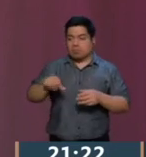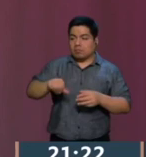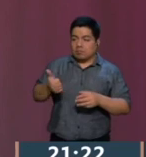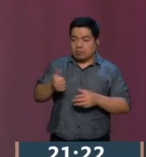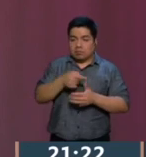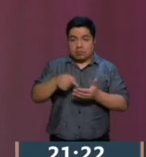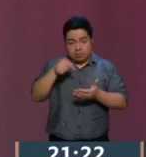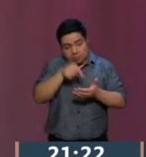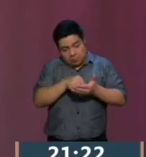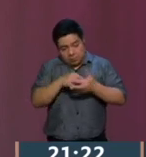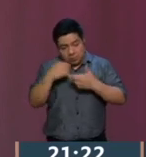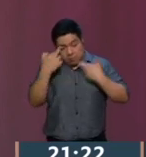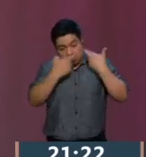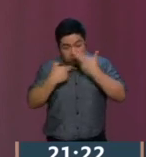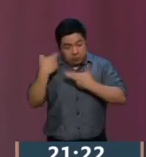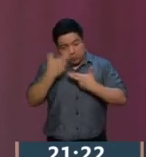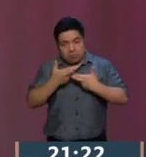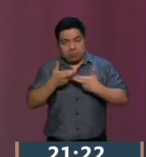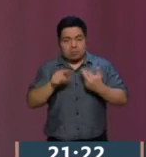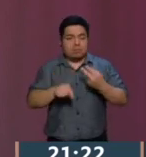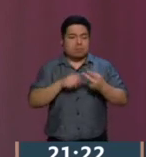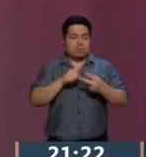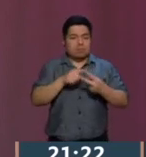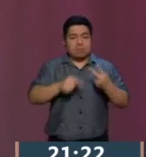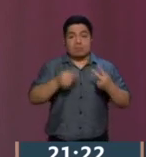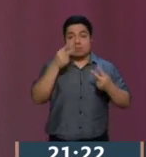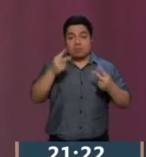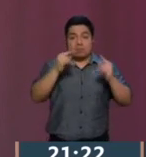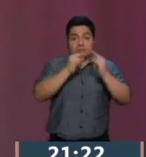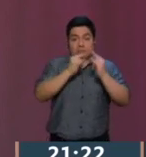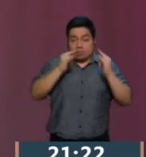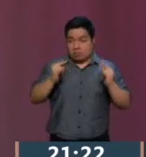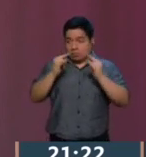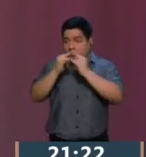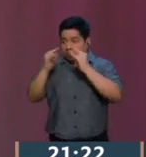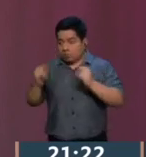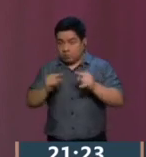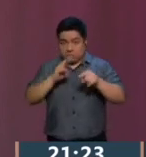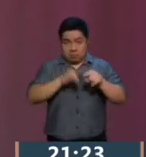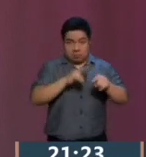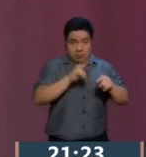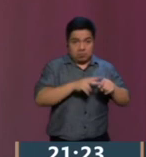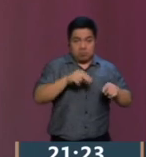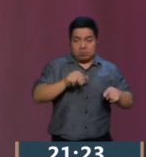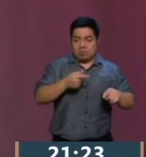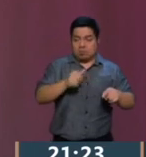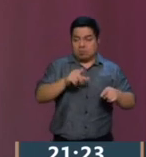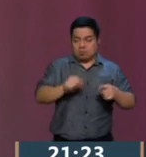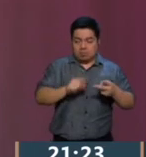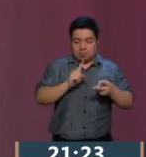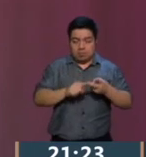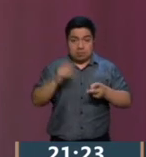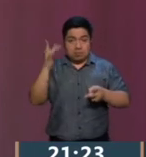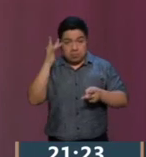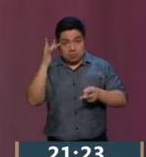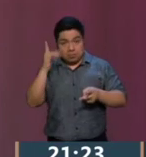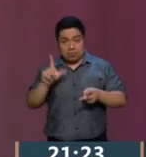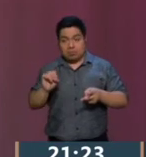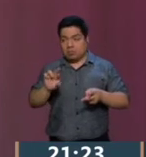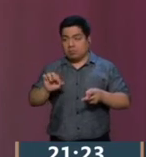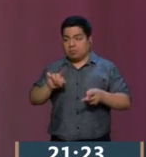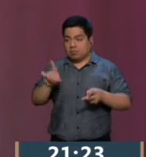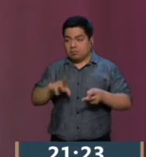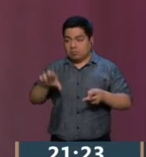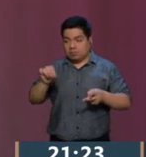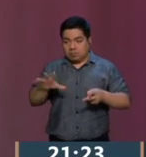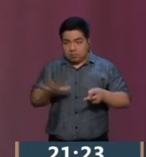de monitoreo, se instalaron 2 centros de acción, uno en el Parque de Nápoles, otro en San Lorenzo, en la colonia